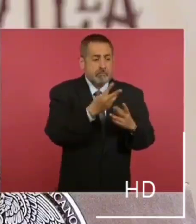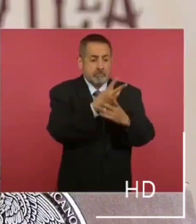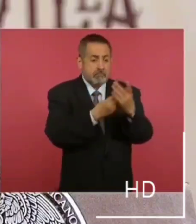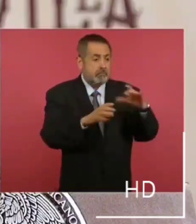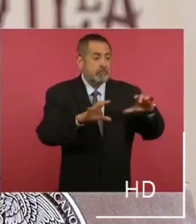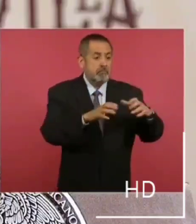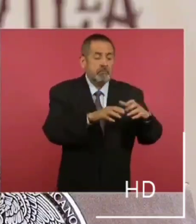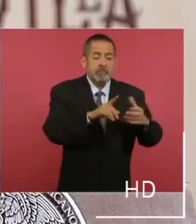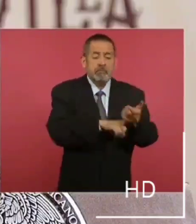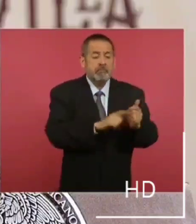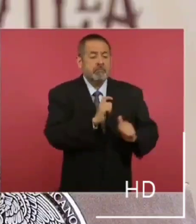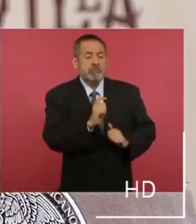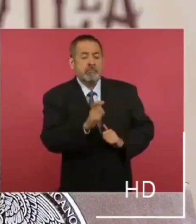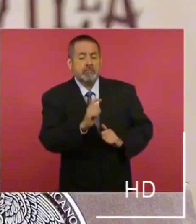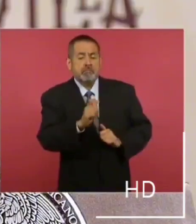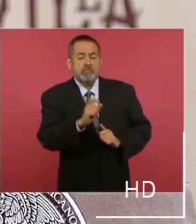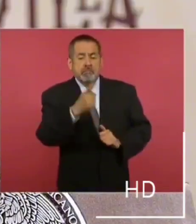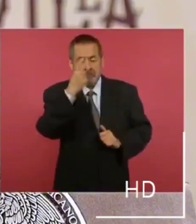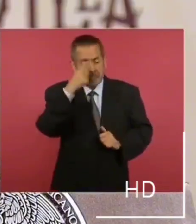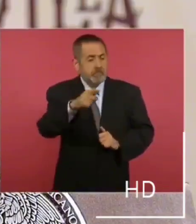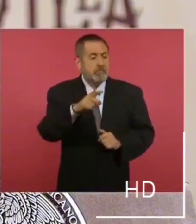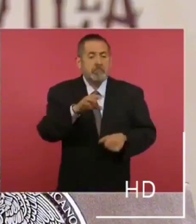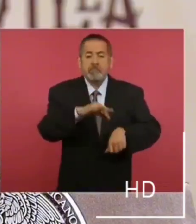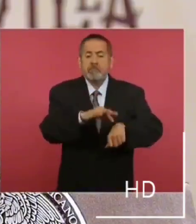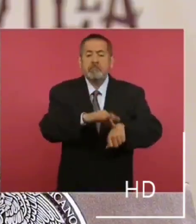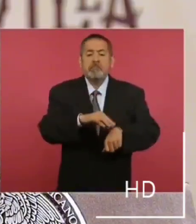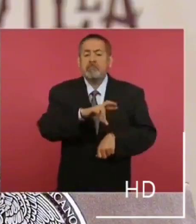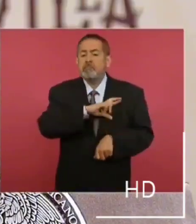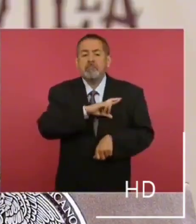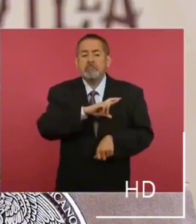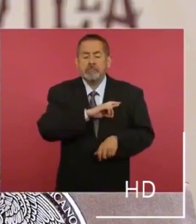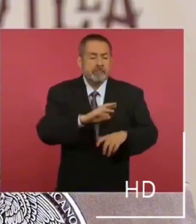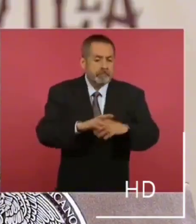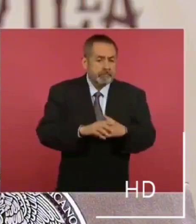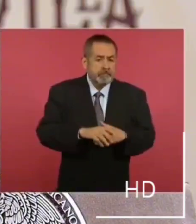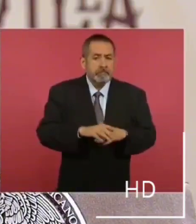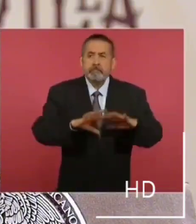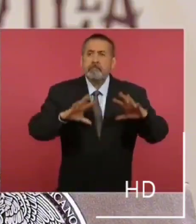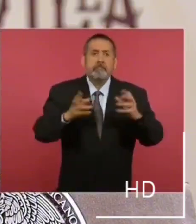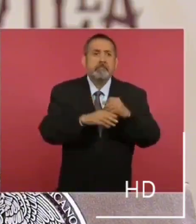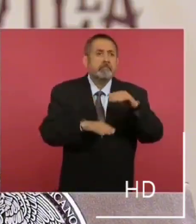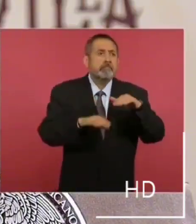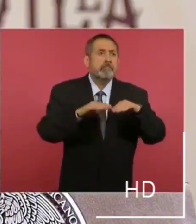Federación. Actualmente son 14 fideicomisos que superan los